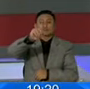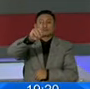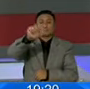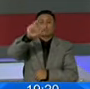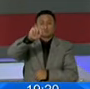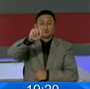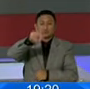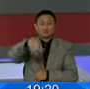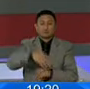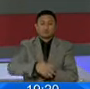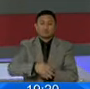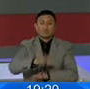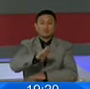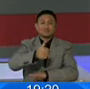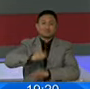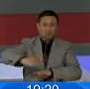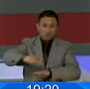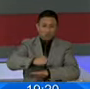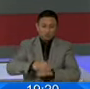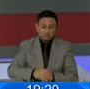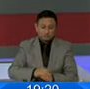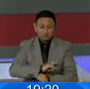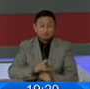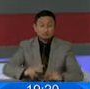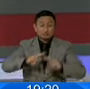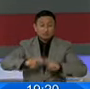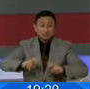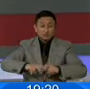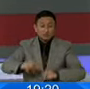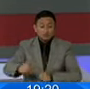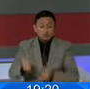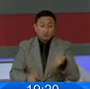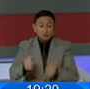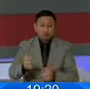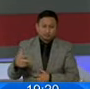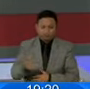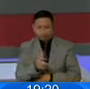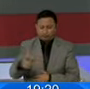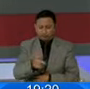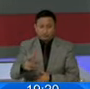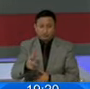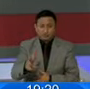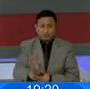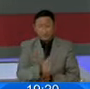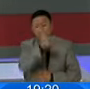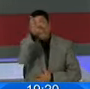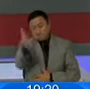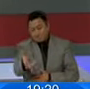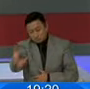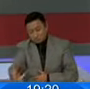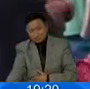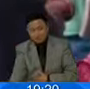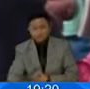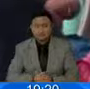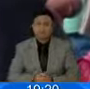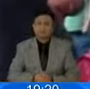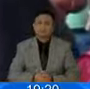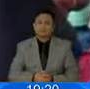de la provincia de La Suay. Según las investigaciones, el vehículo perdió pista y cayó a una quebrada.